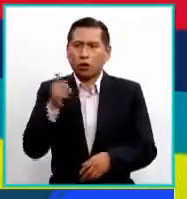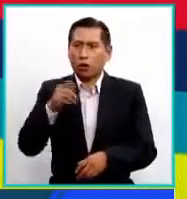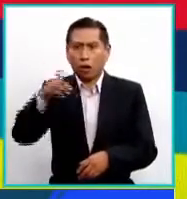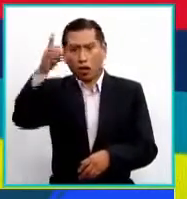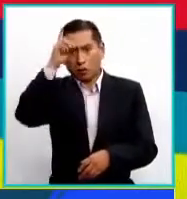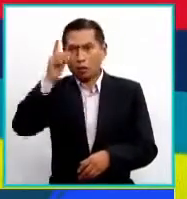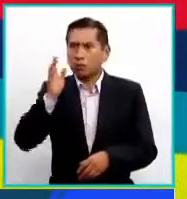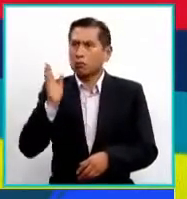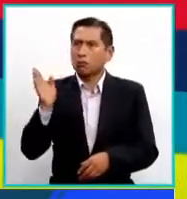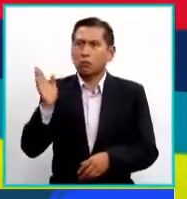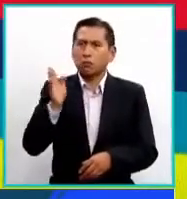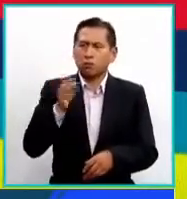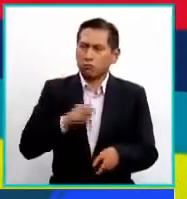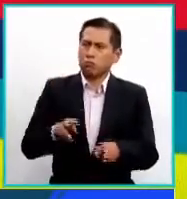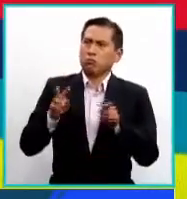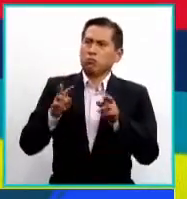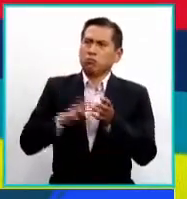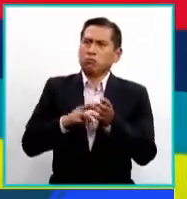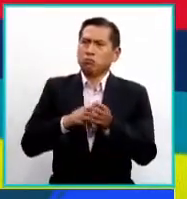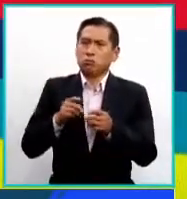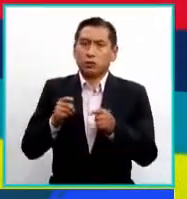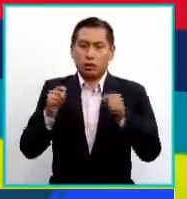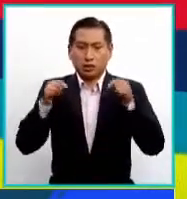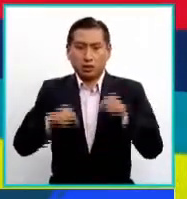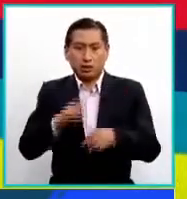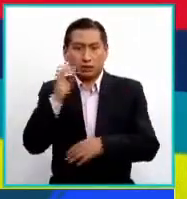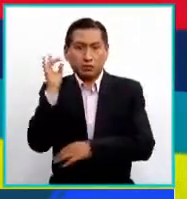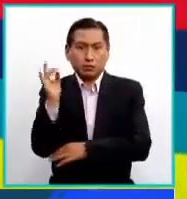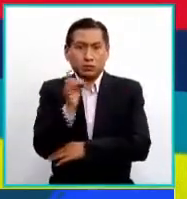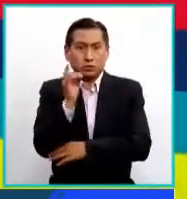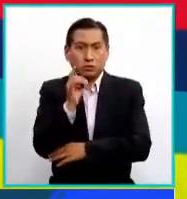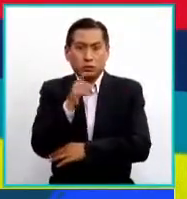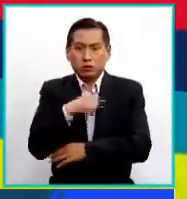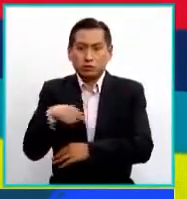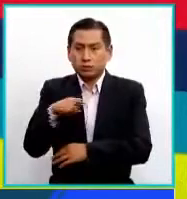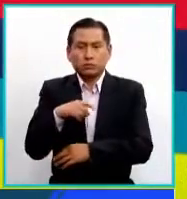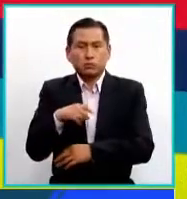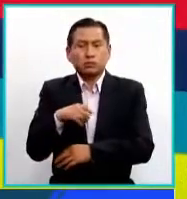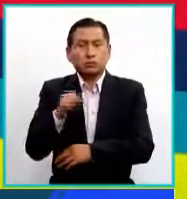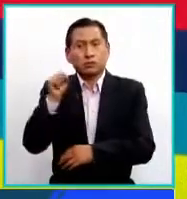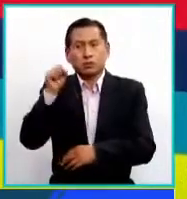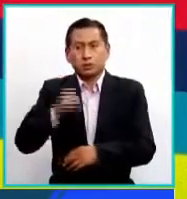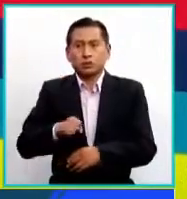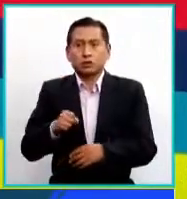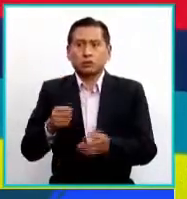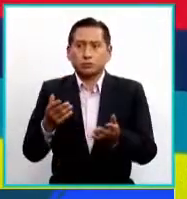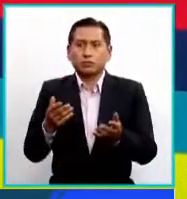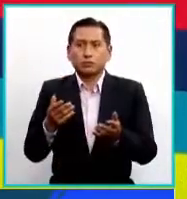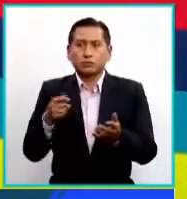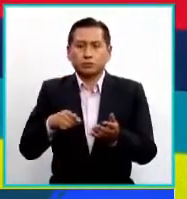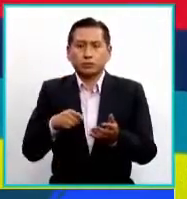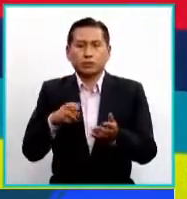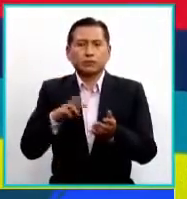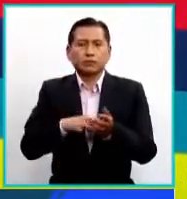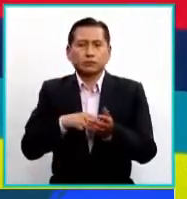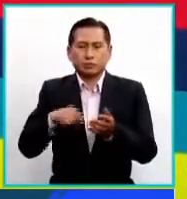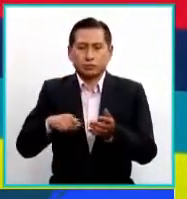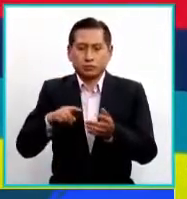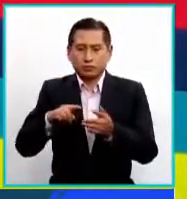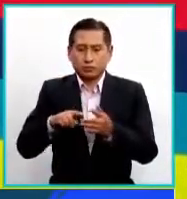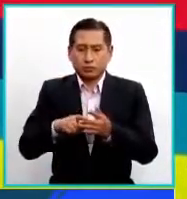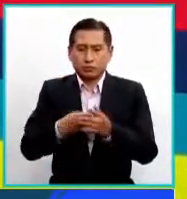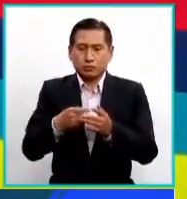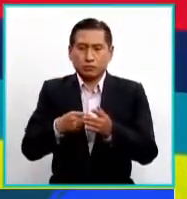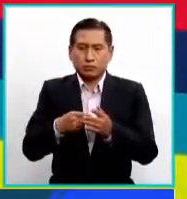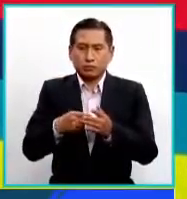Alemania. Entonces, eso te da una referencia de que acá, digamos, sí ha sido, digamos, el paradigma, digamos, que ha